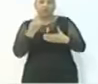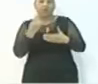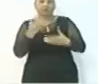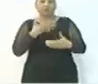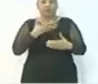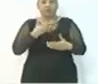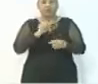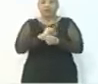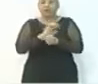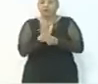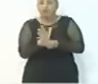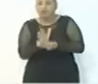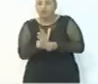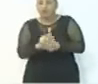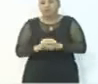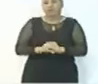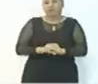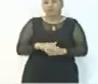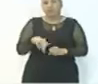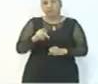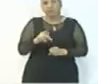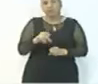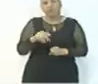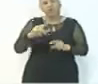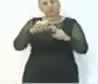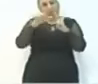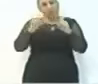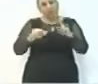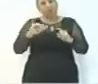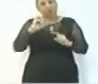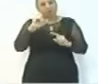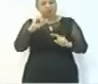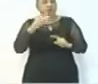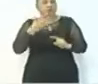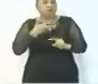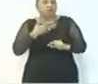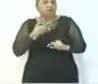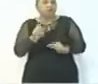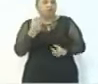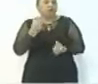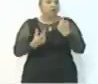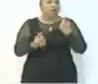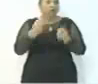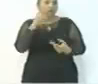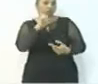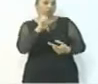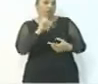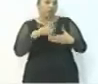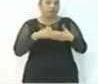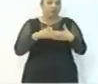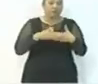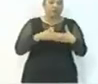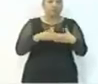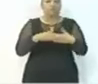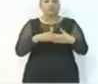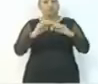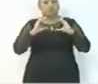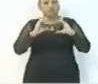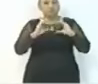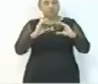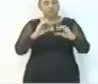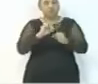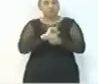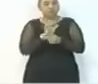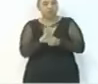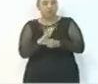por el virus del SARS-CoV-2, pero en el país ya ha habido embarazadas con esta infección. Es por eso que esta